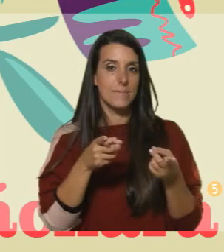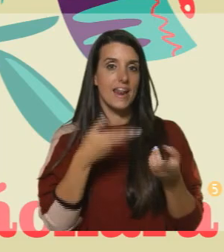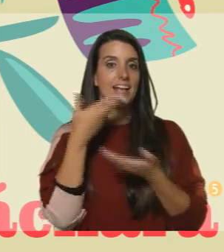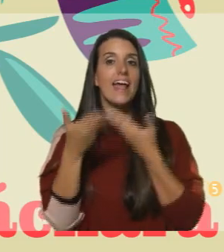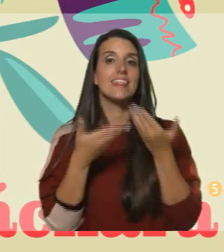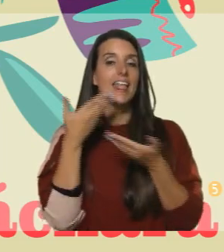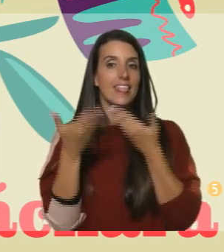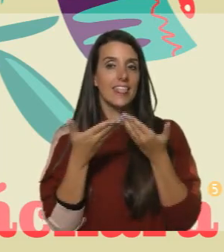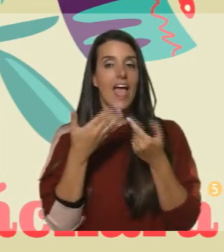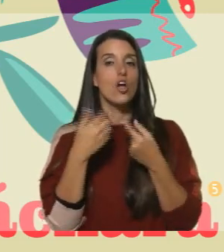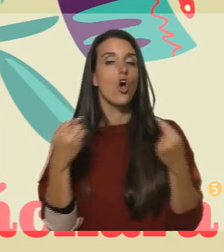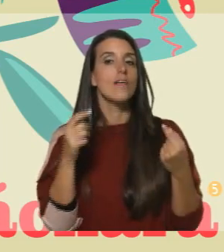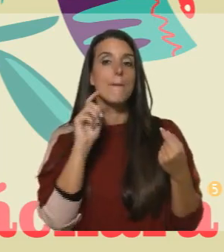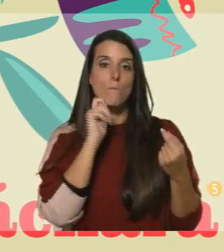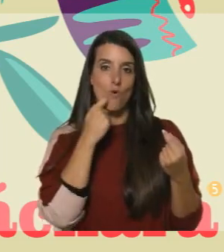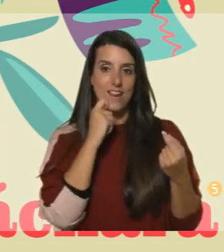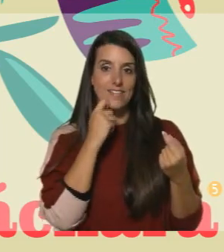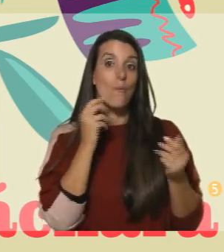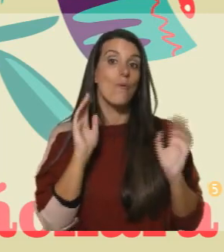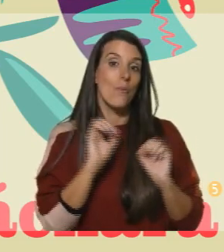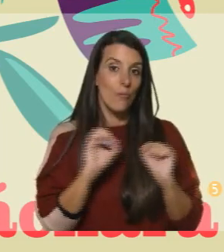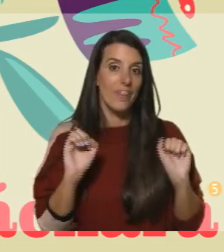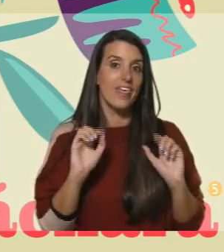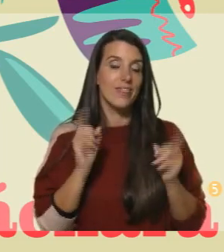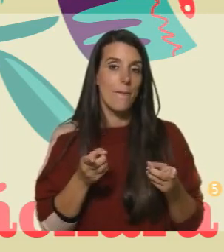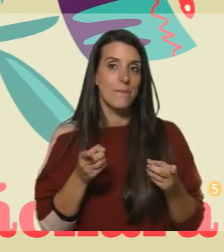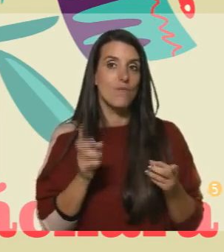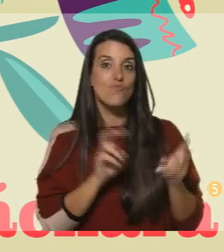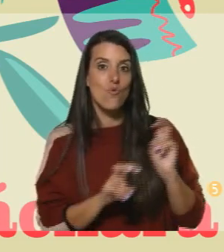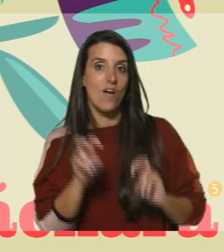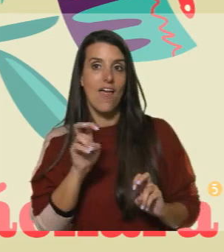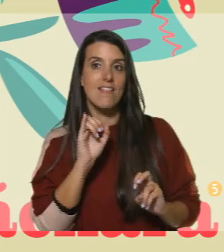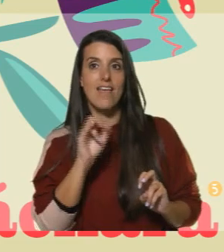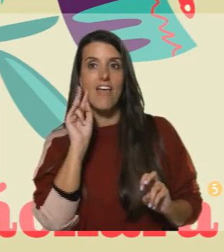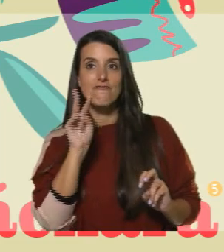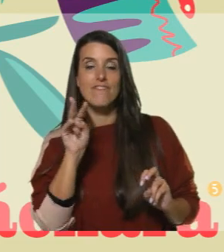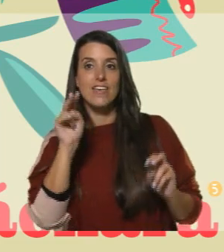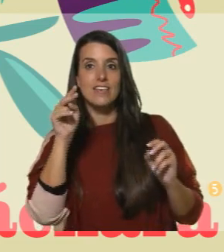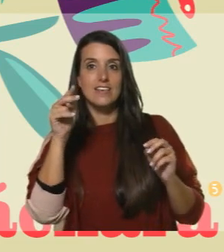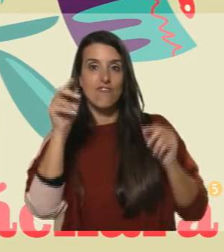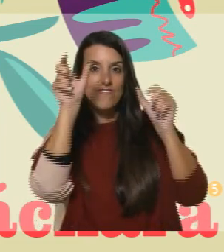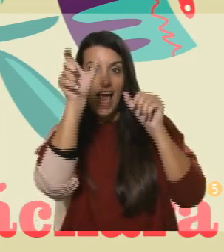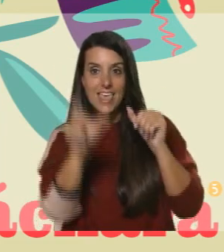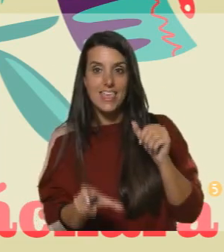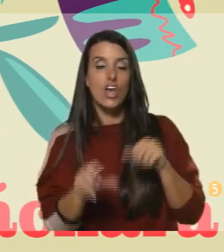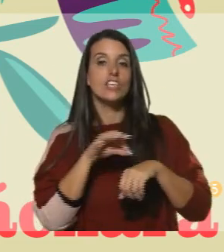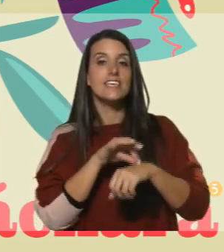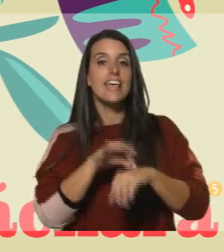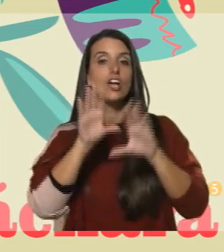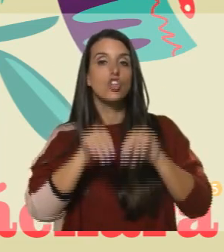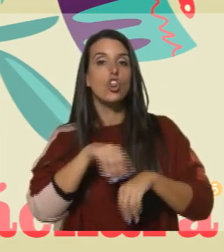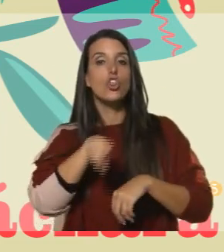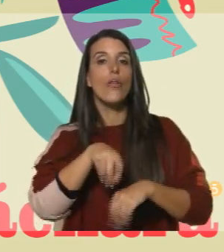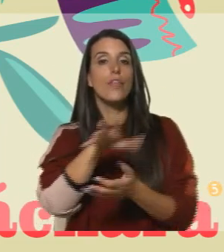cantautora que hace cosas muy lindas y, bueno, pueden también buscarla ahí. Por ahí. Ahí vemos los flyers entonces, con las indicaciones, dónde,